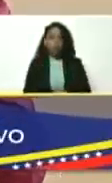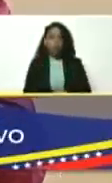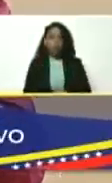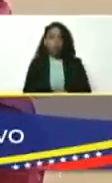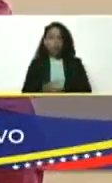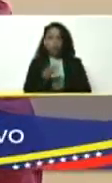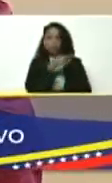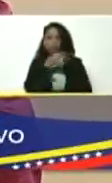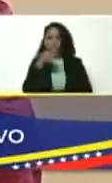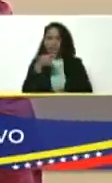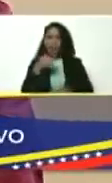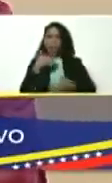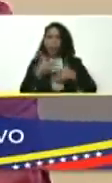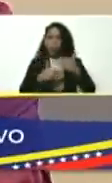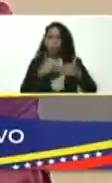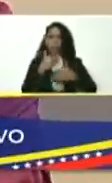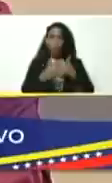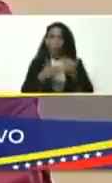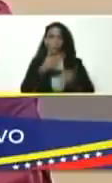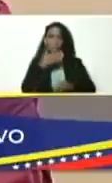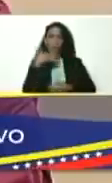perfeccionando mejorando